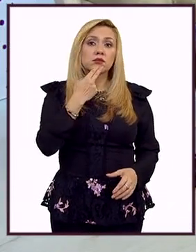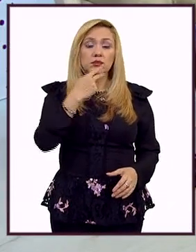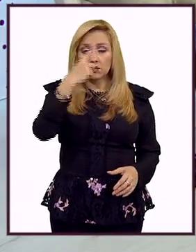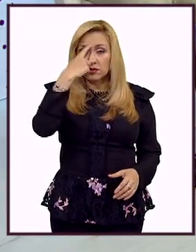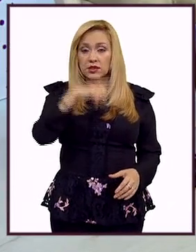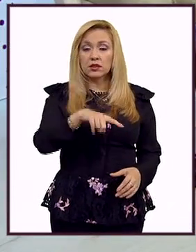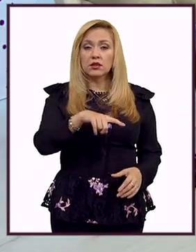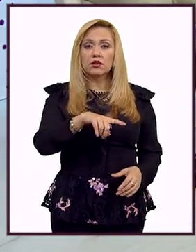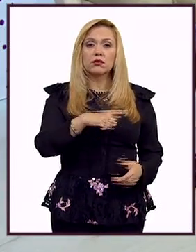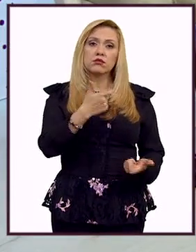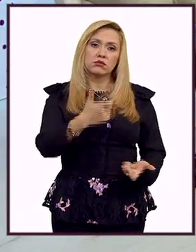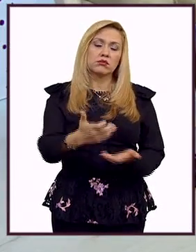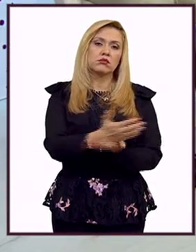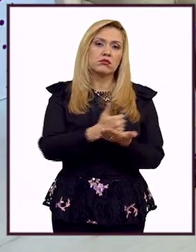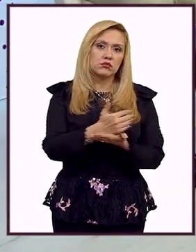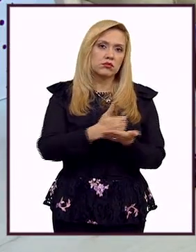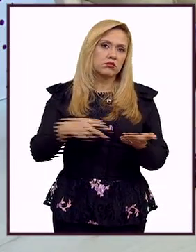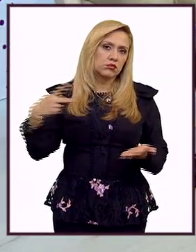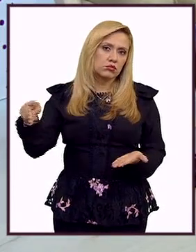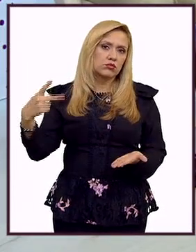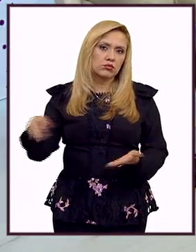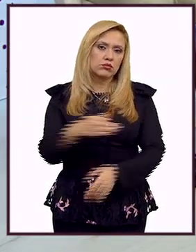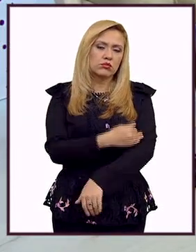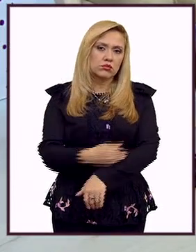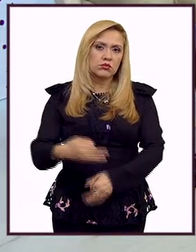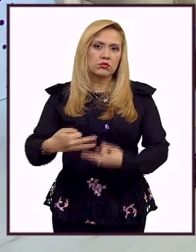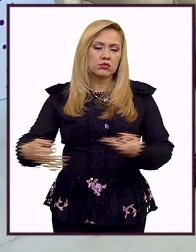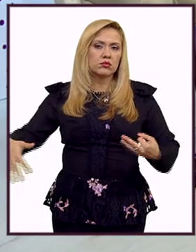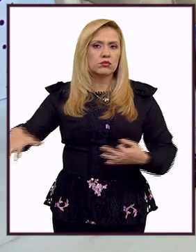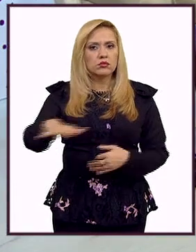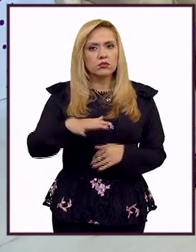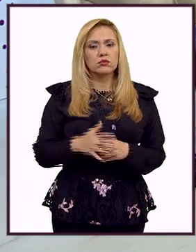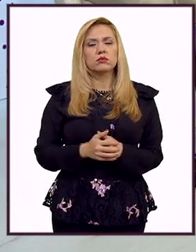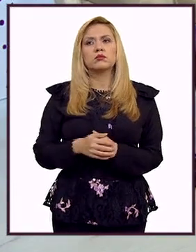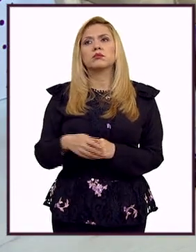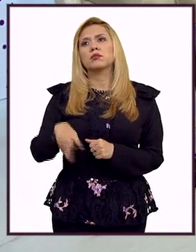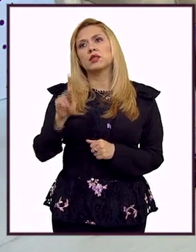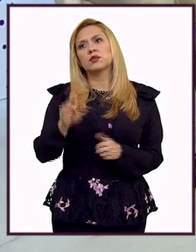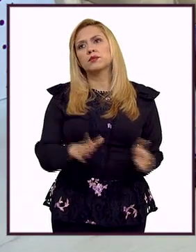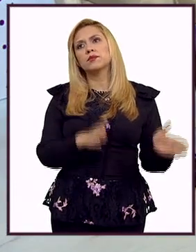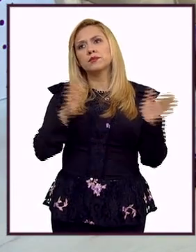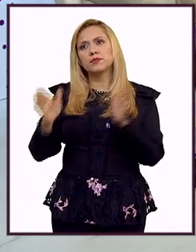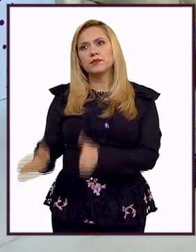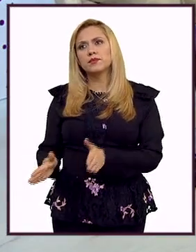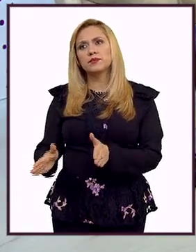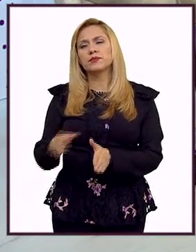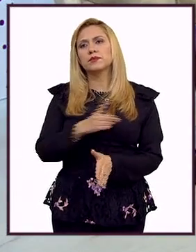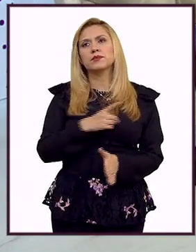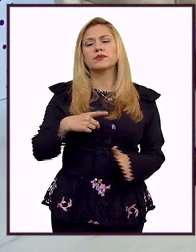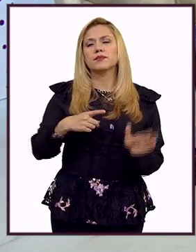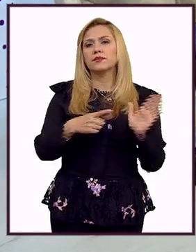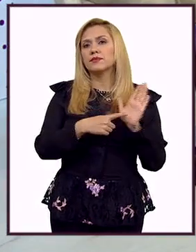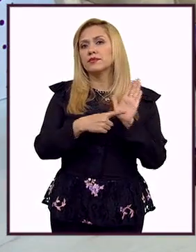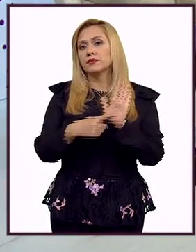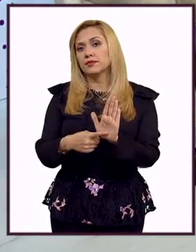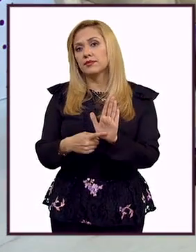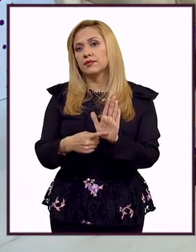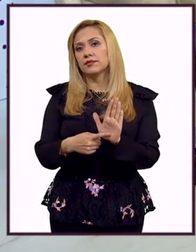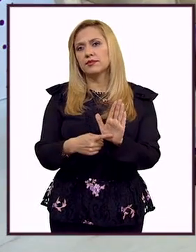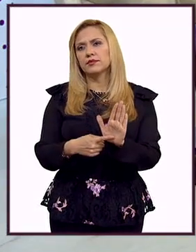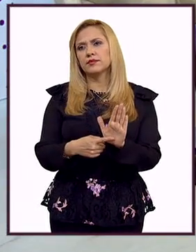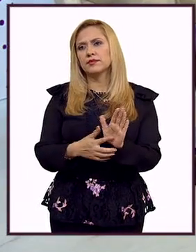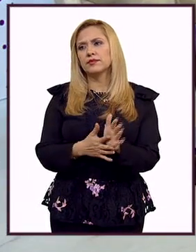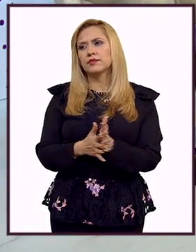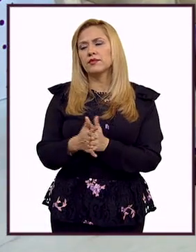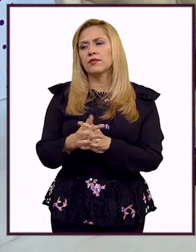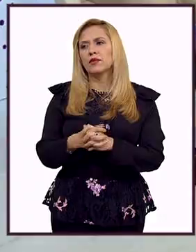generar ingresos y bienes para su familia y los territorios. Pero por otro lado, también hay que marcar que se